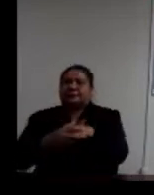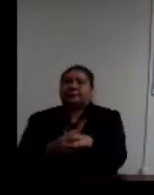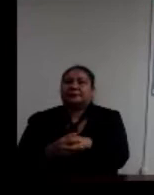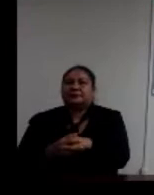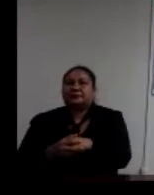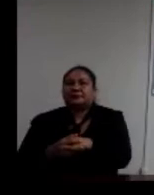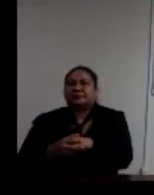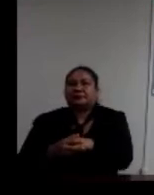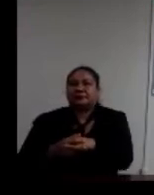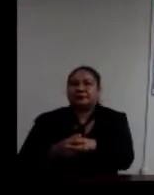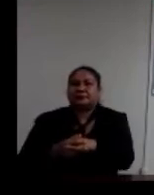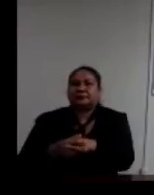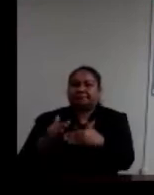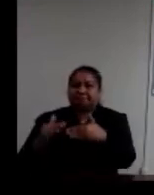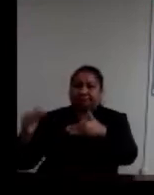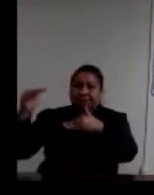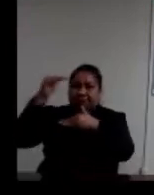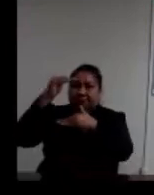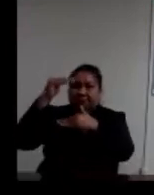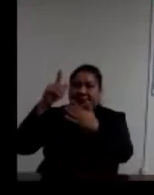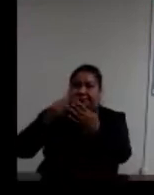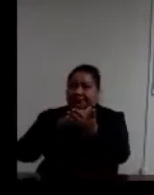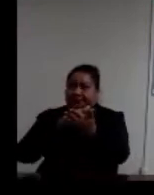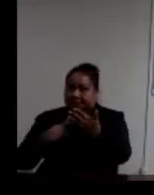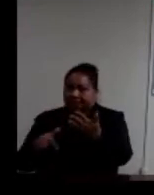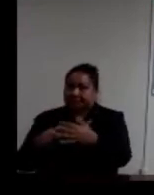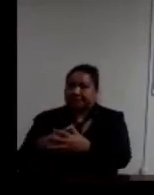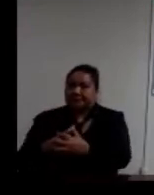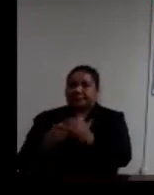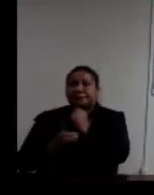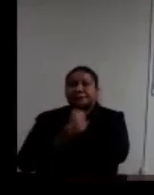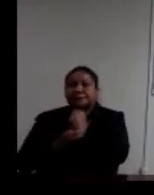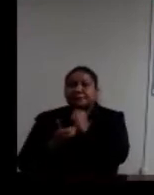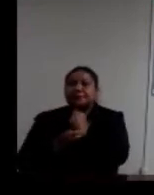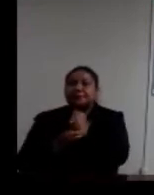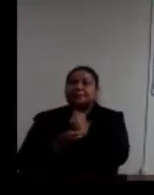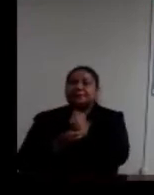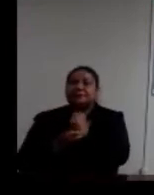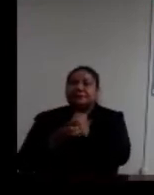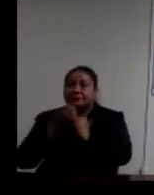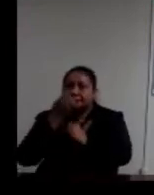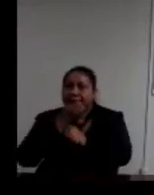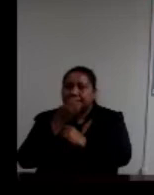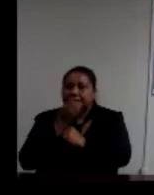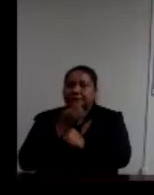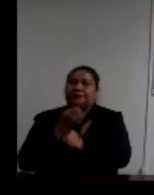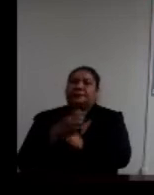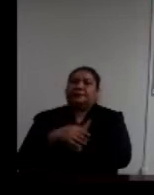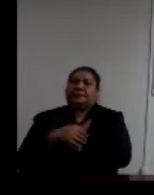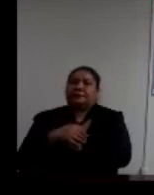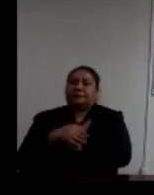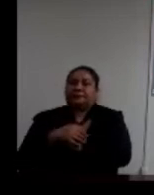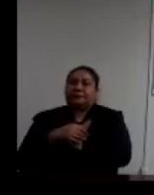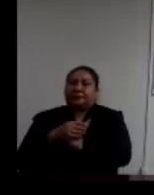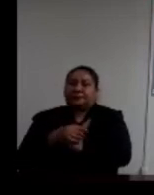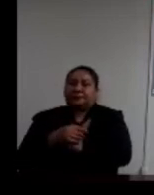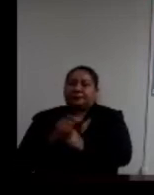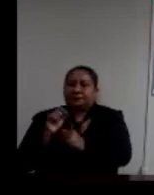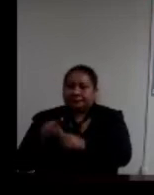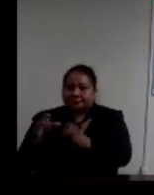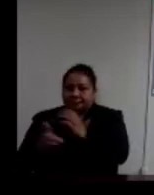el porcentaje es muy alto de suspensión por sus problemas académicos, las fallas académicas, problemas con